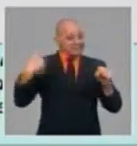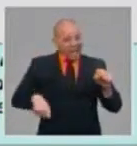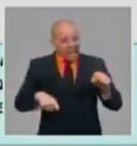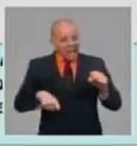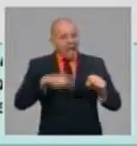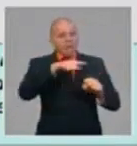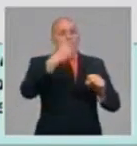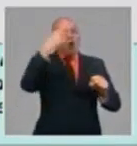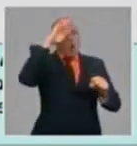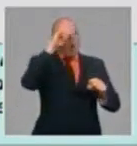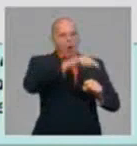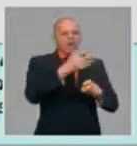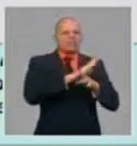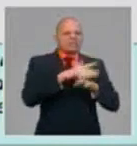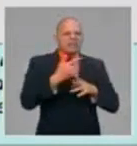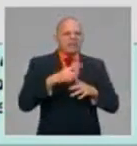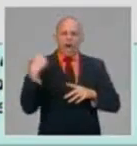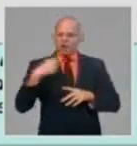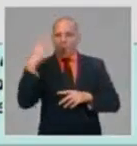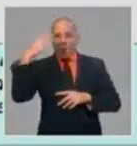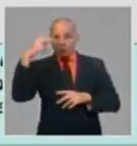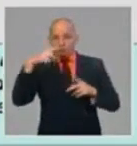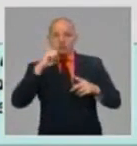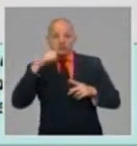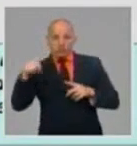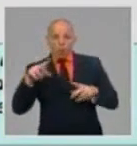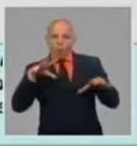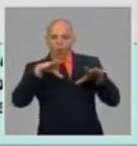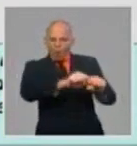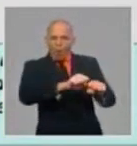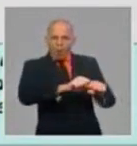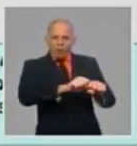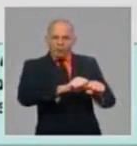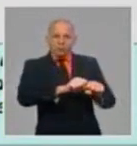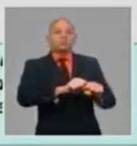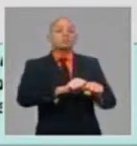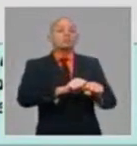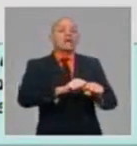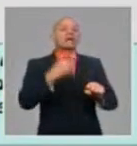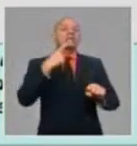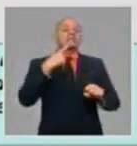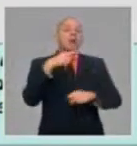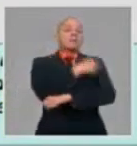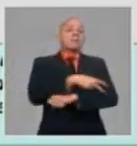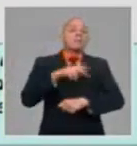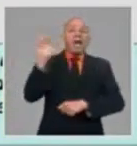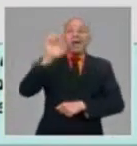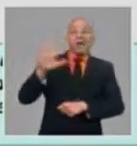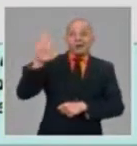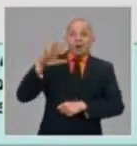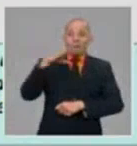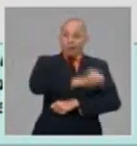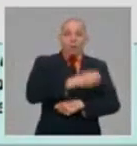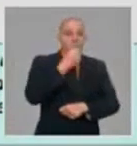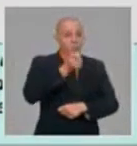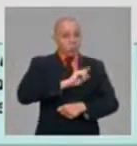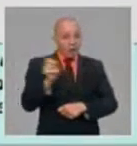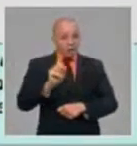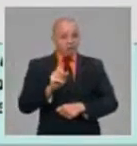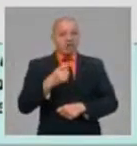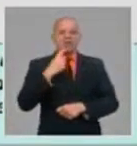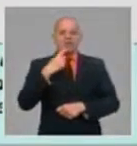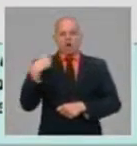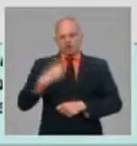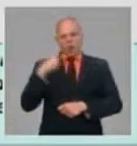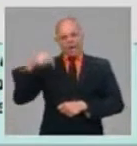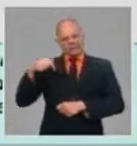y no caer bajo ninguna otra dominación europea. Esto lo dice un secretario de Estado de Estados Unidos, James Blaine,